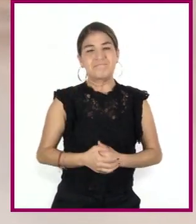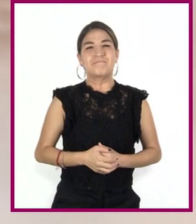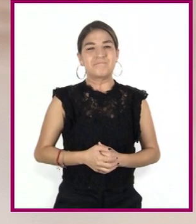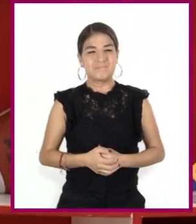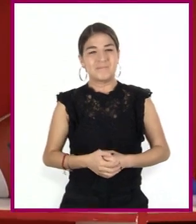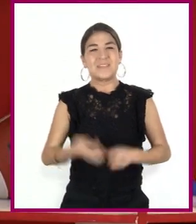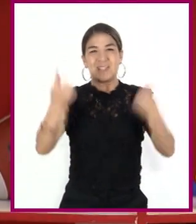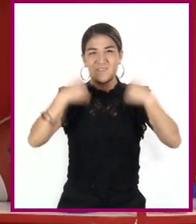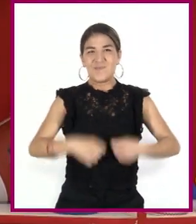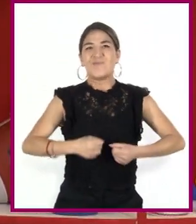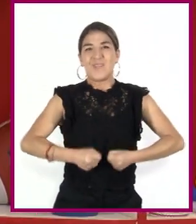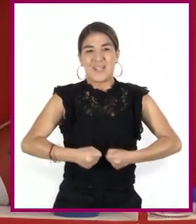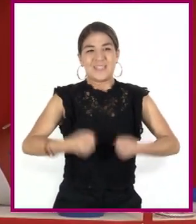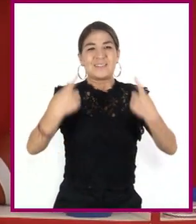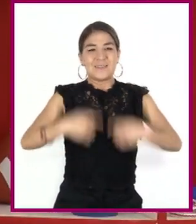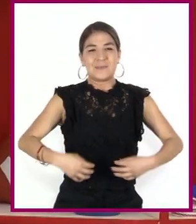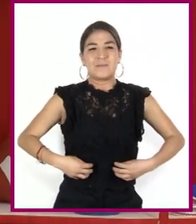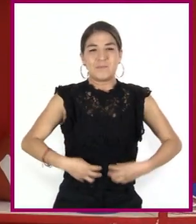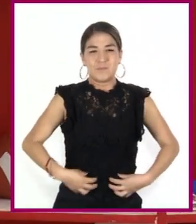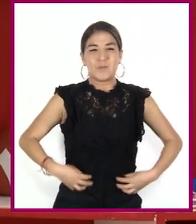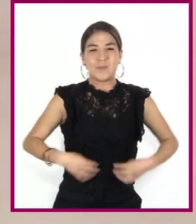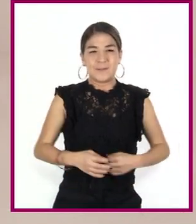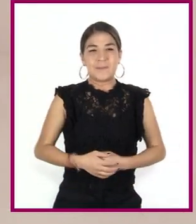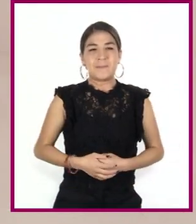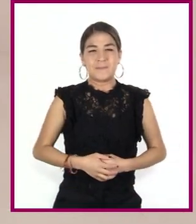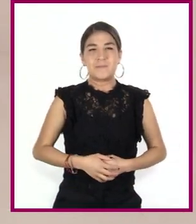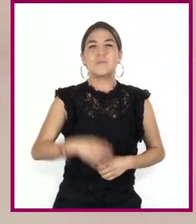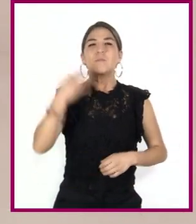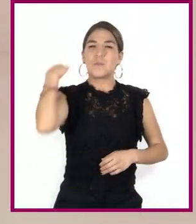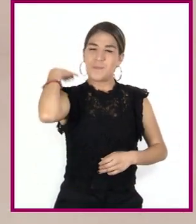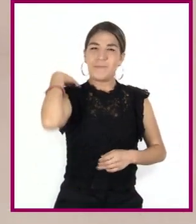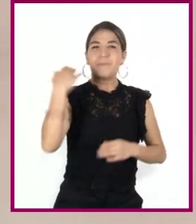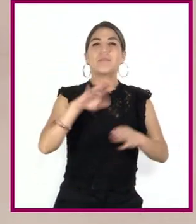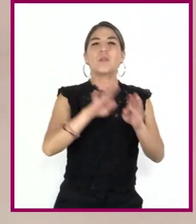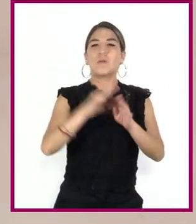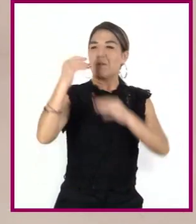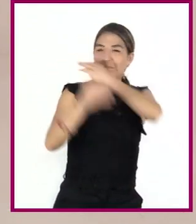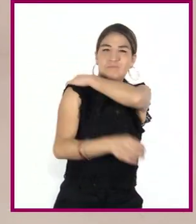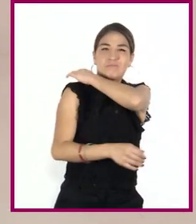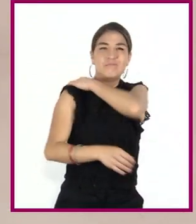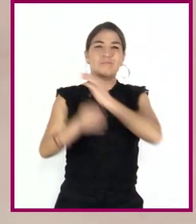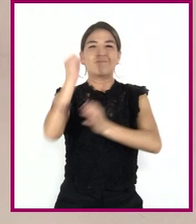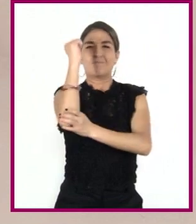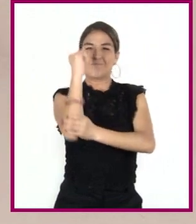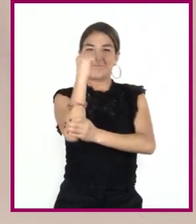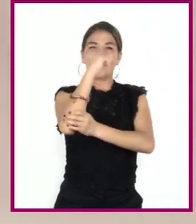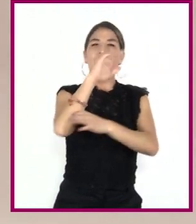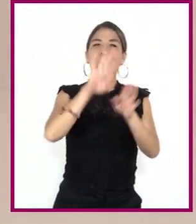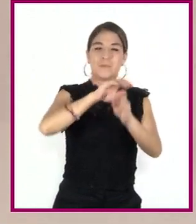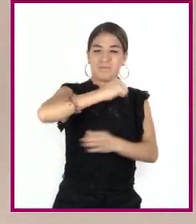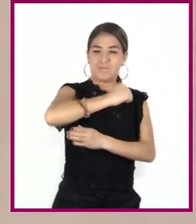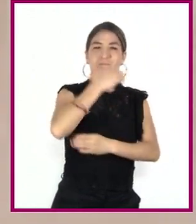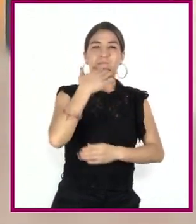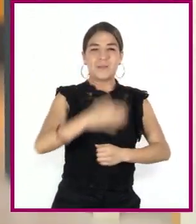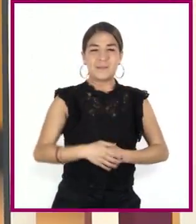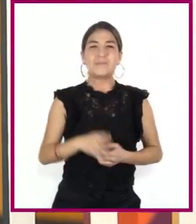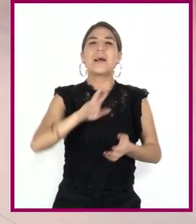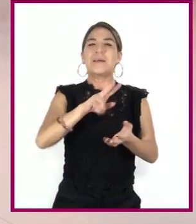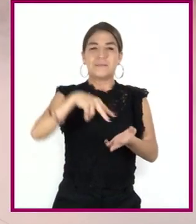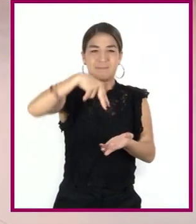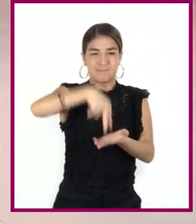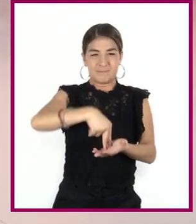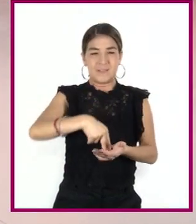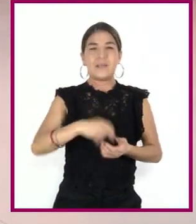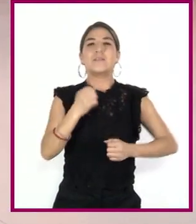siente la fuerza en el abdomen. Importante también tener la espalda completamente recta, ¿cierto? Exacto. Arriba y trote en el